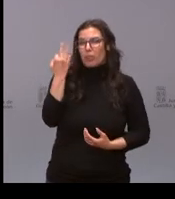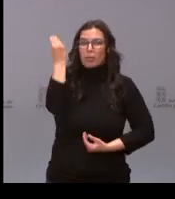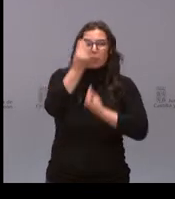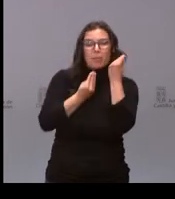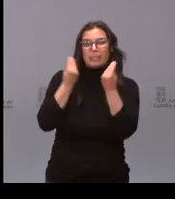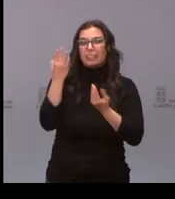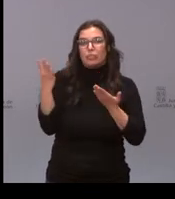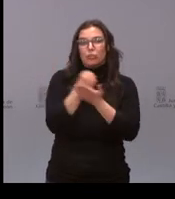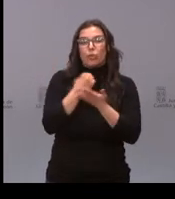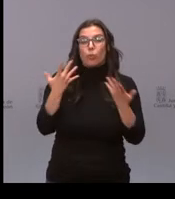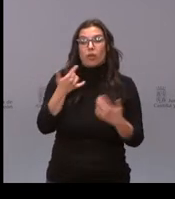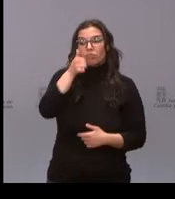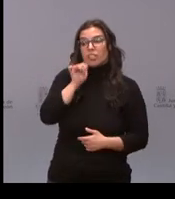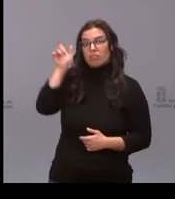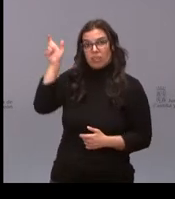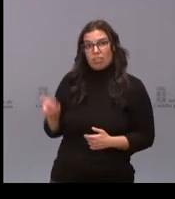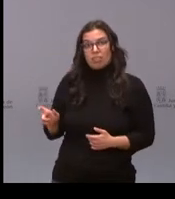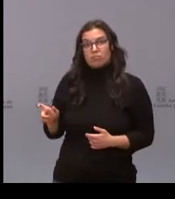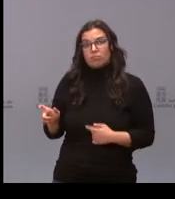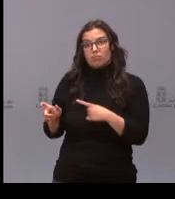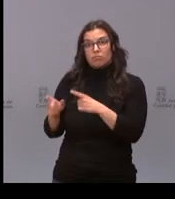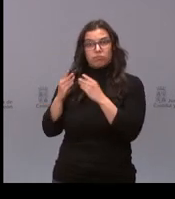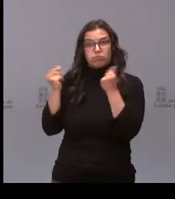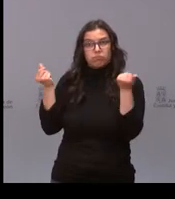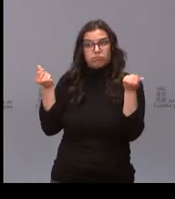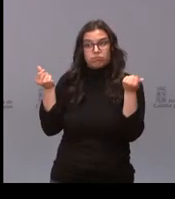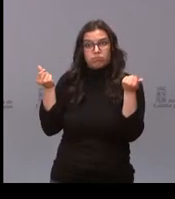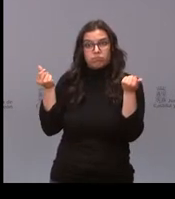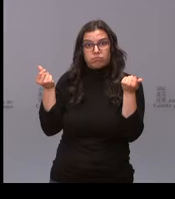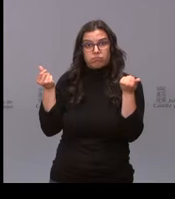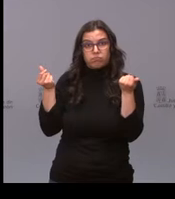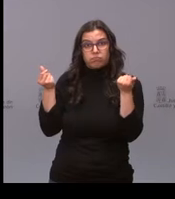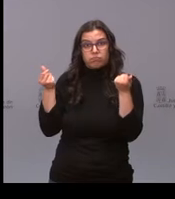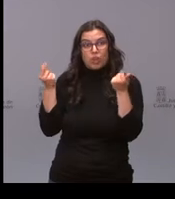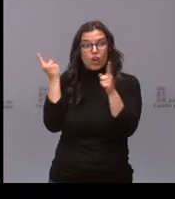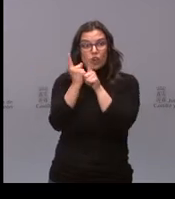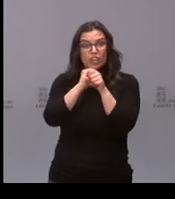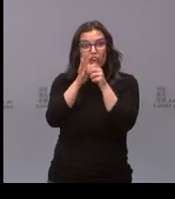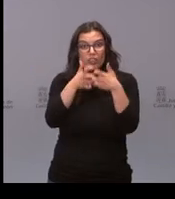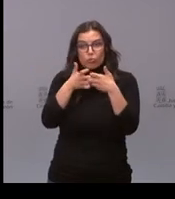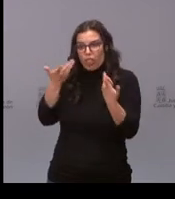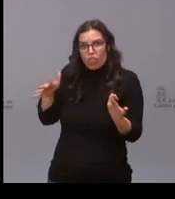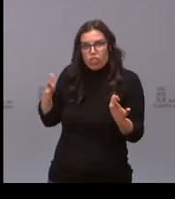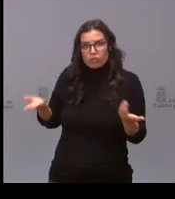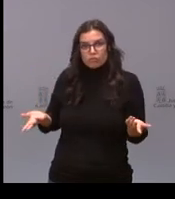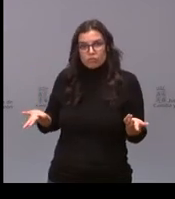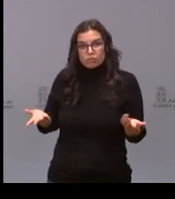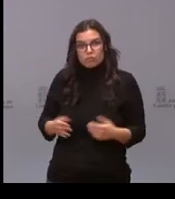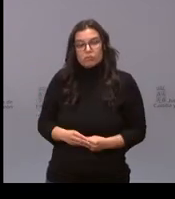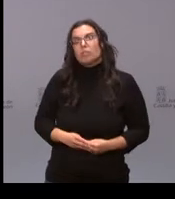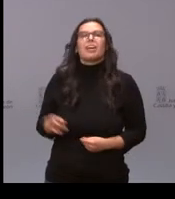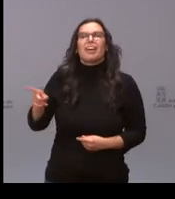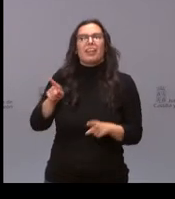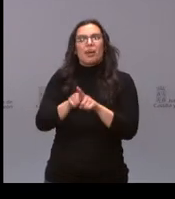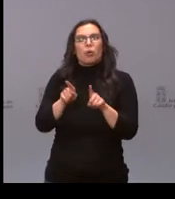decir es que Pedro Sánchez ha desaparecido de la lucha contra la pandemia. Está haciendo una